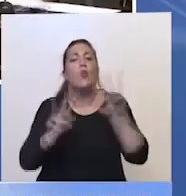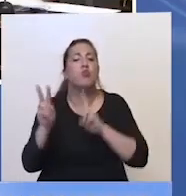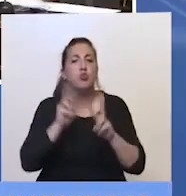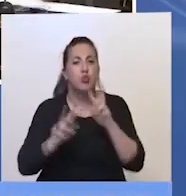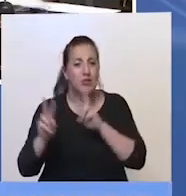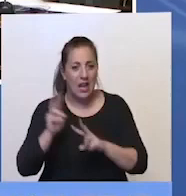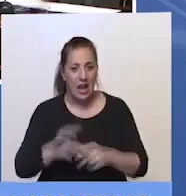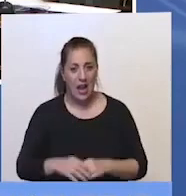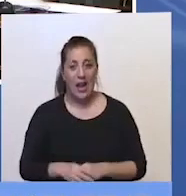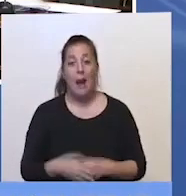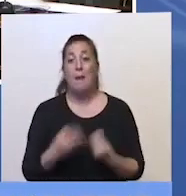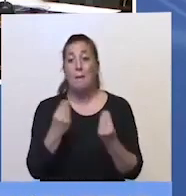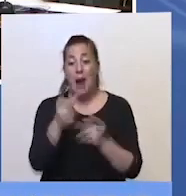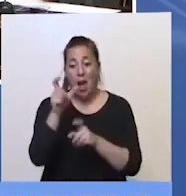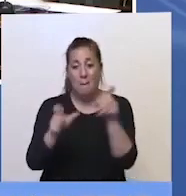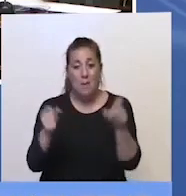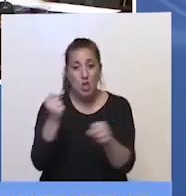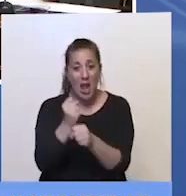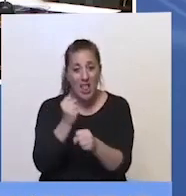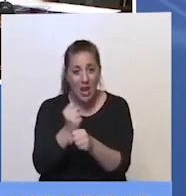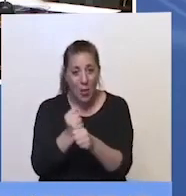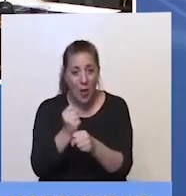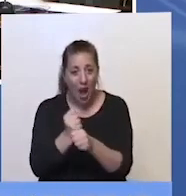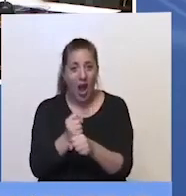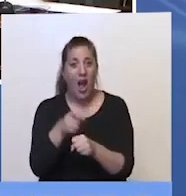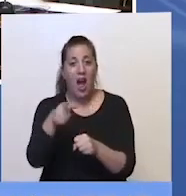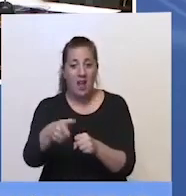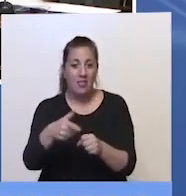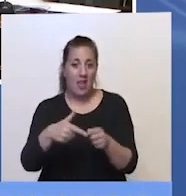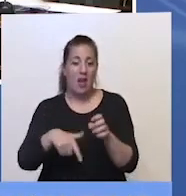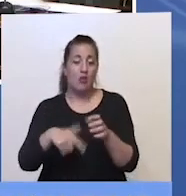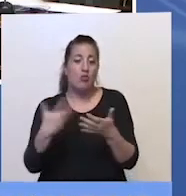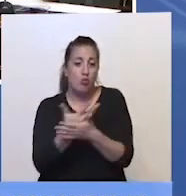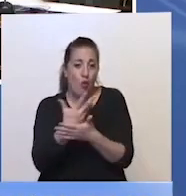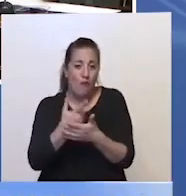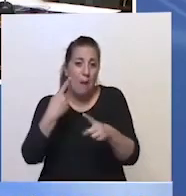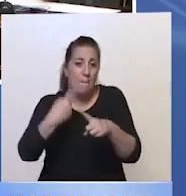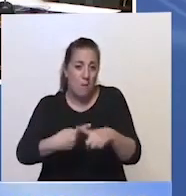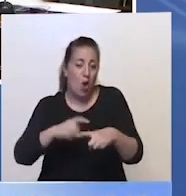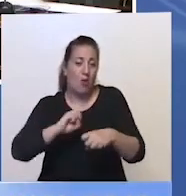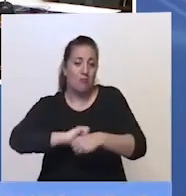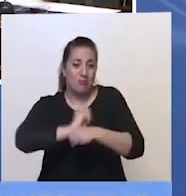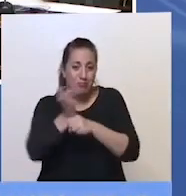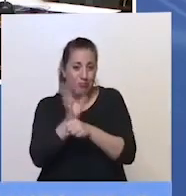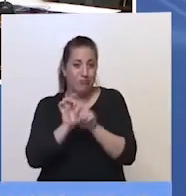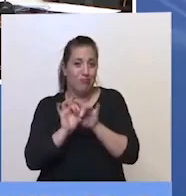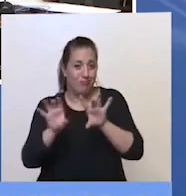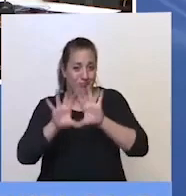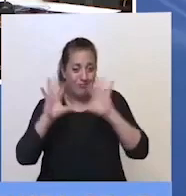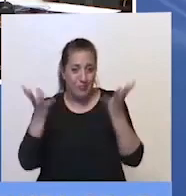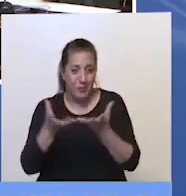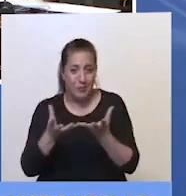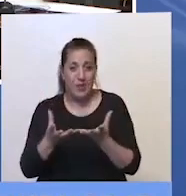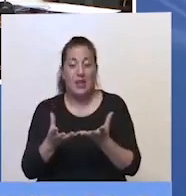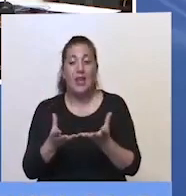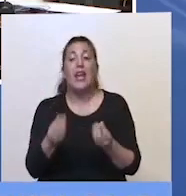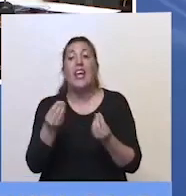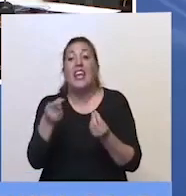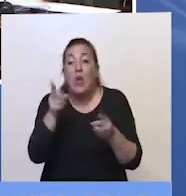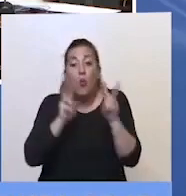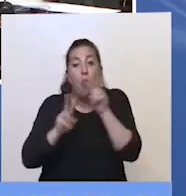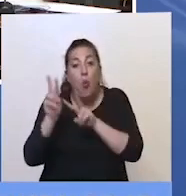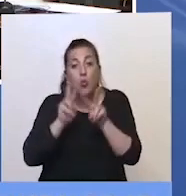este caso, para estos trabajadores que son los que están afectados por la pandemia. Lo que busca es que cuando